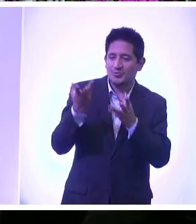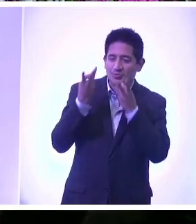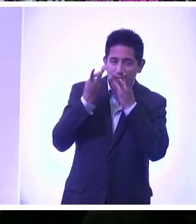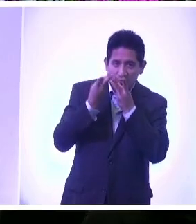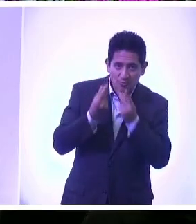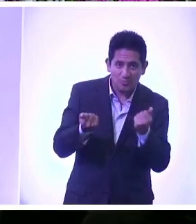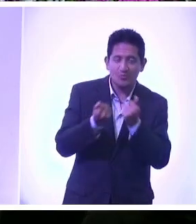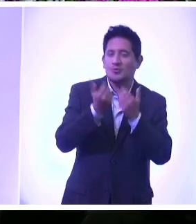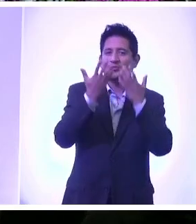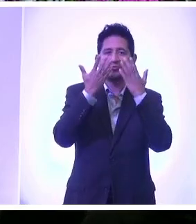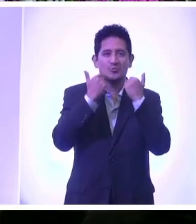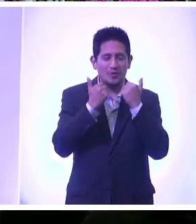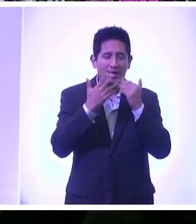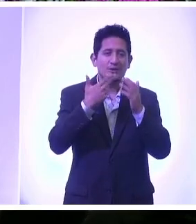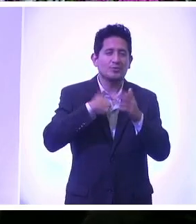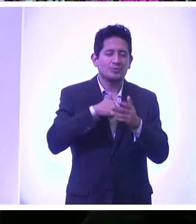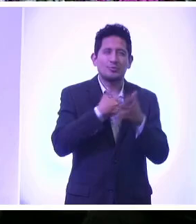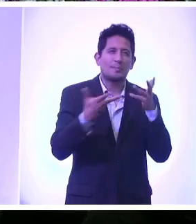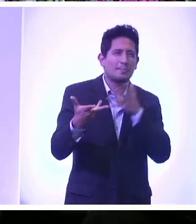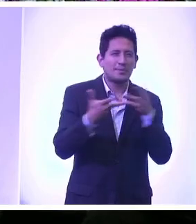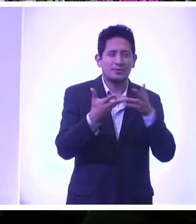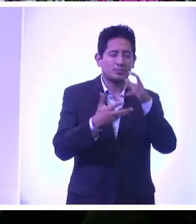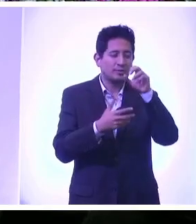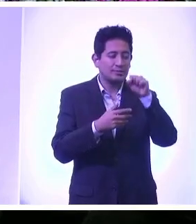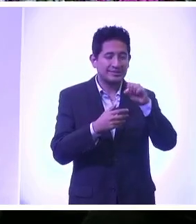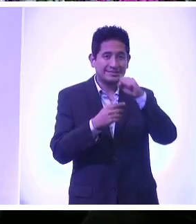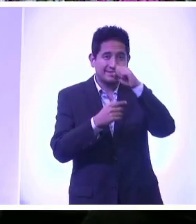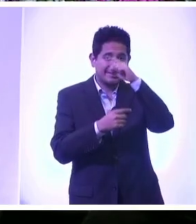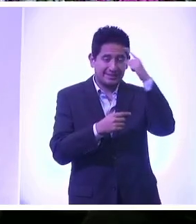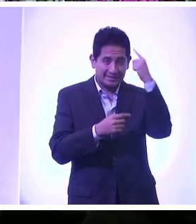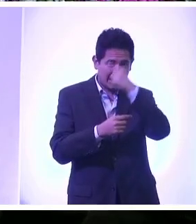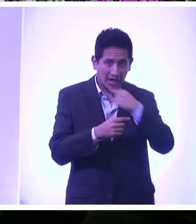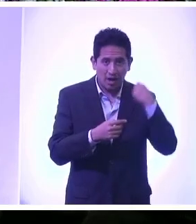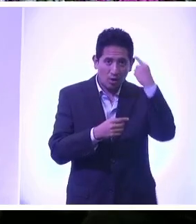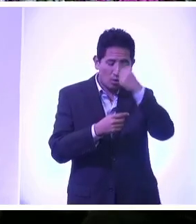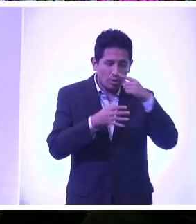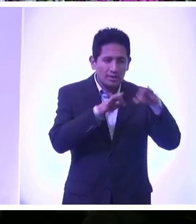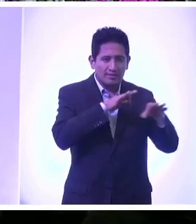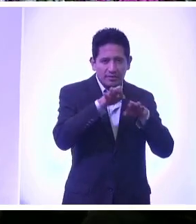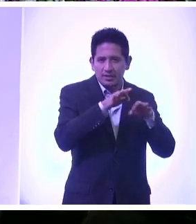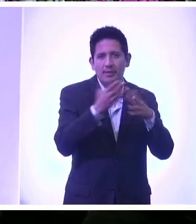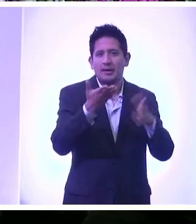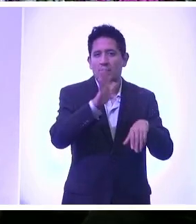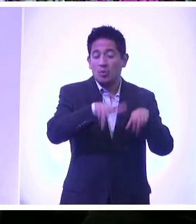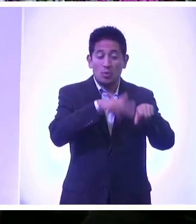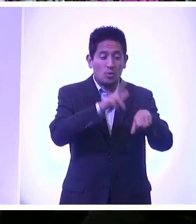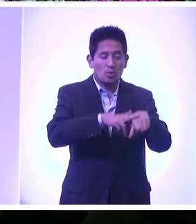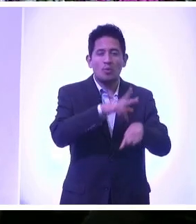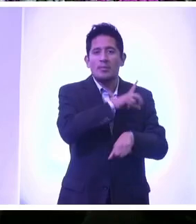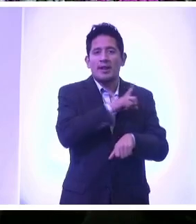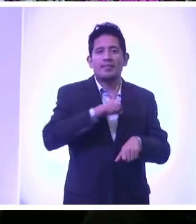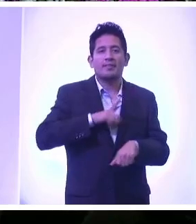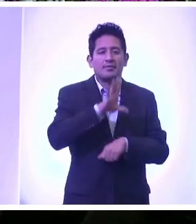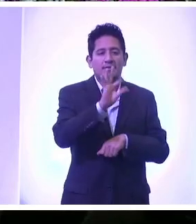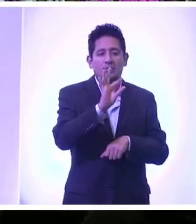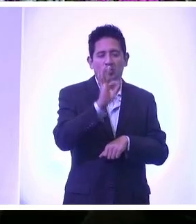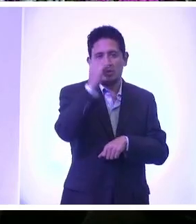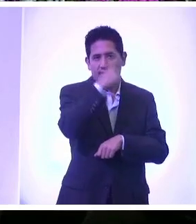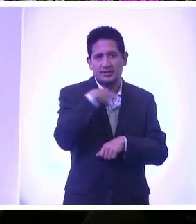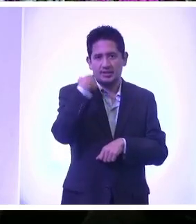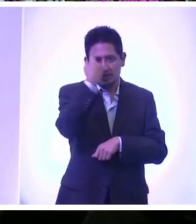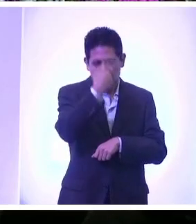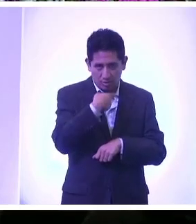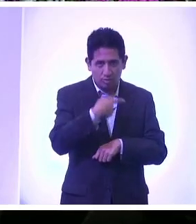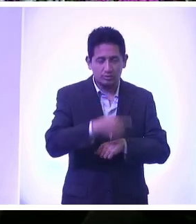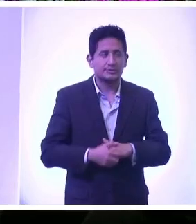aproximadamente 60 horas hombre a la semana lo lógico debería de ser 40 el gobierno dijo que ahora vamos a trabajar 30 si no me